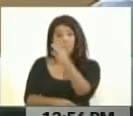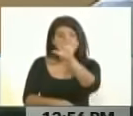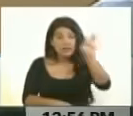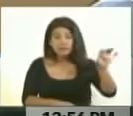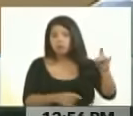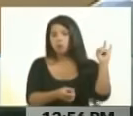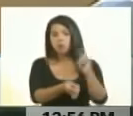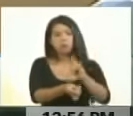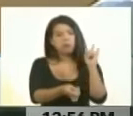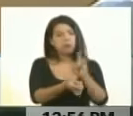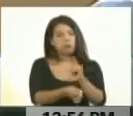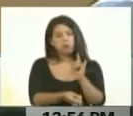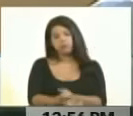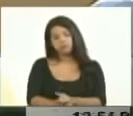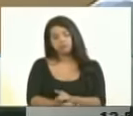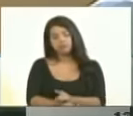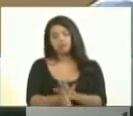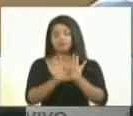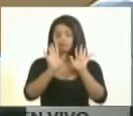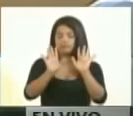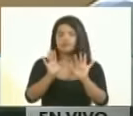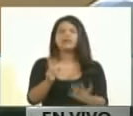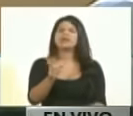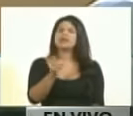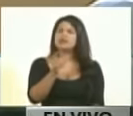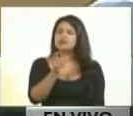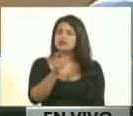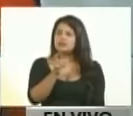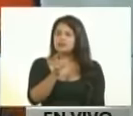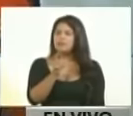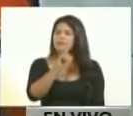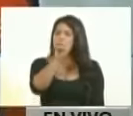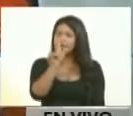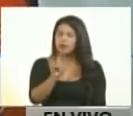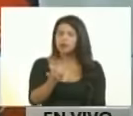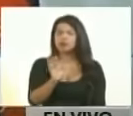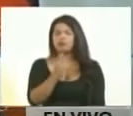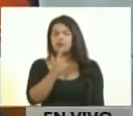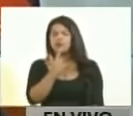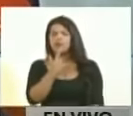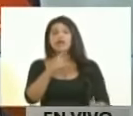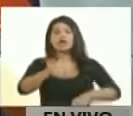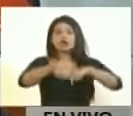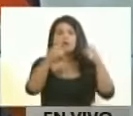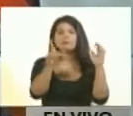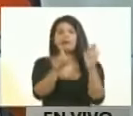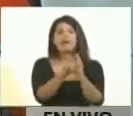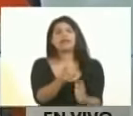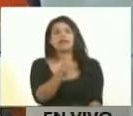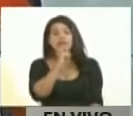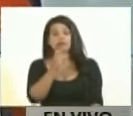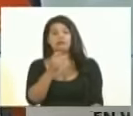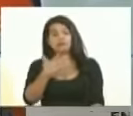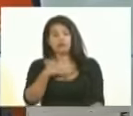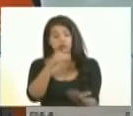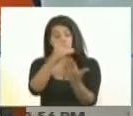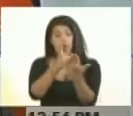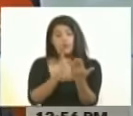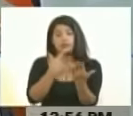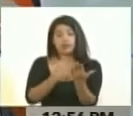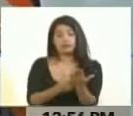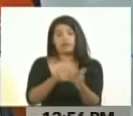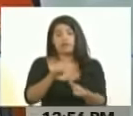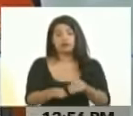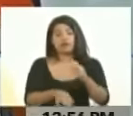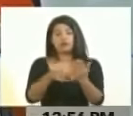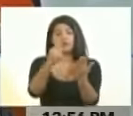Alianza. ¿Quién está quedando en evidencia en cuanto a su ilegalidad y a la vulneración que están haciendo de la